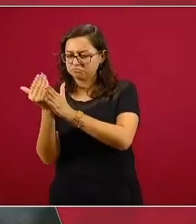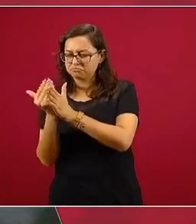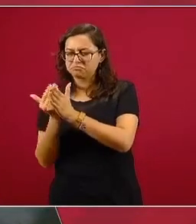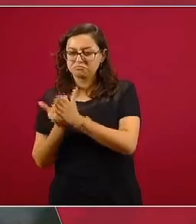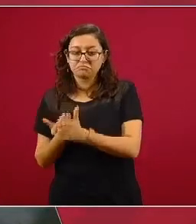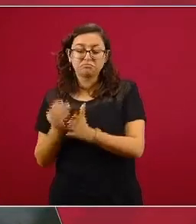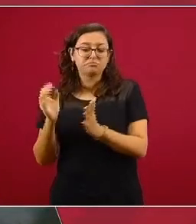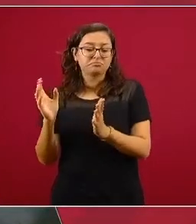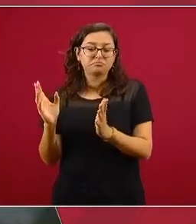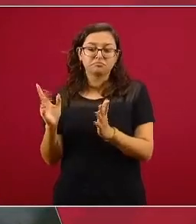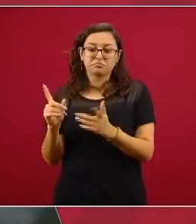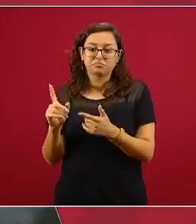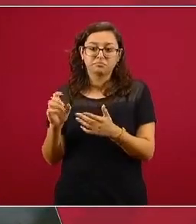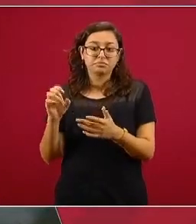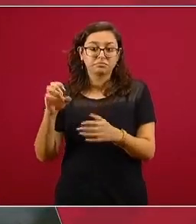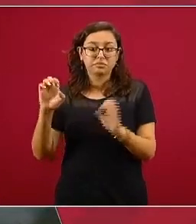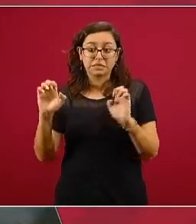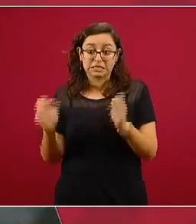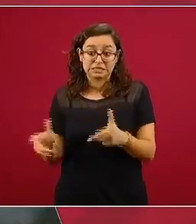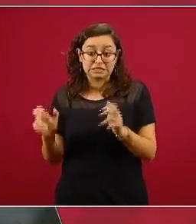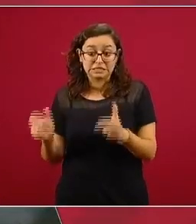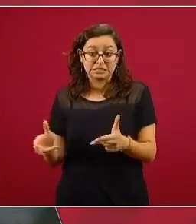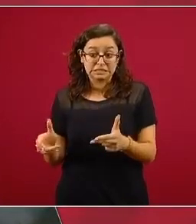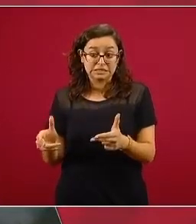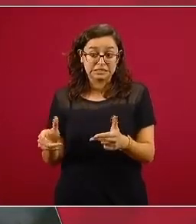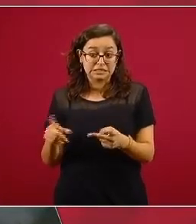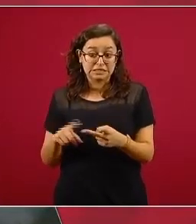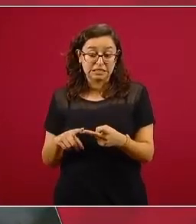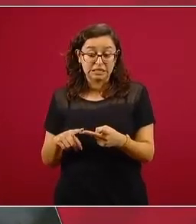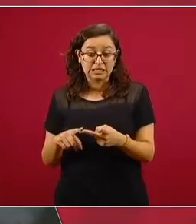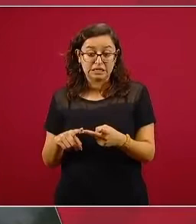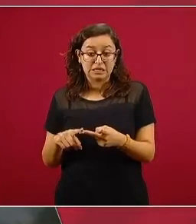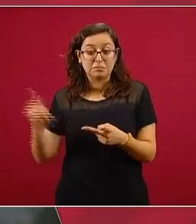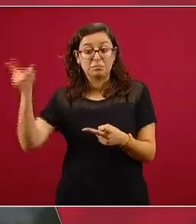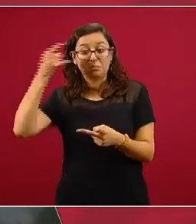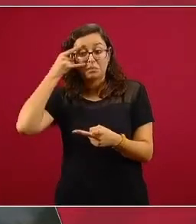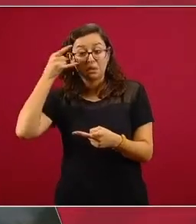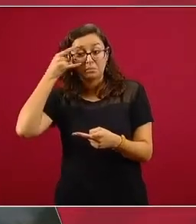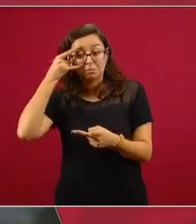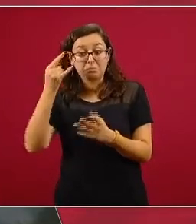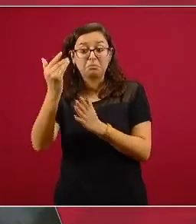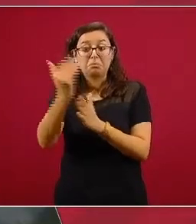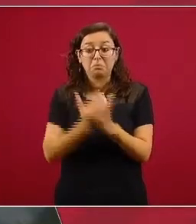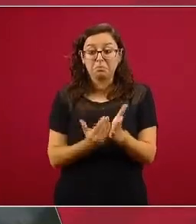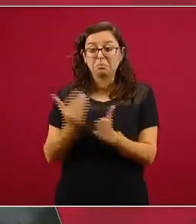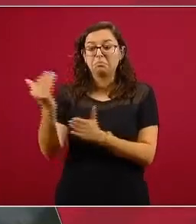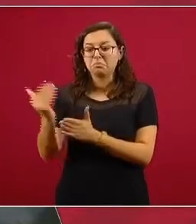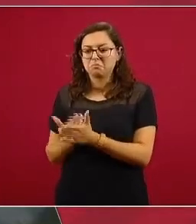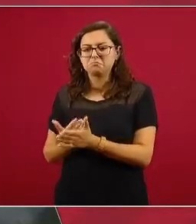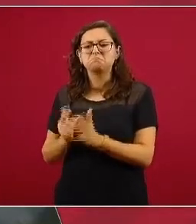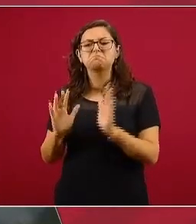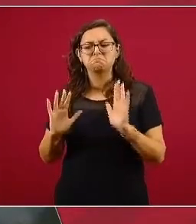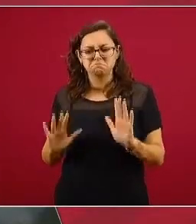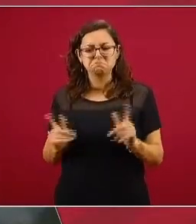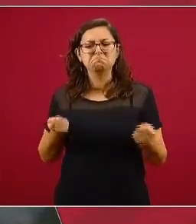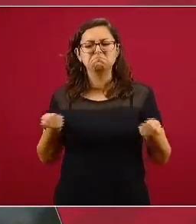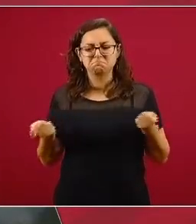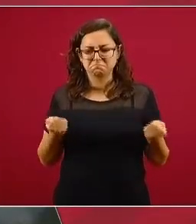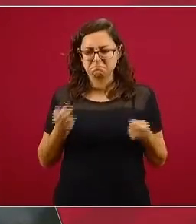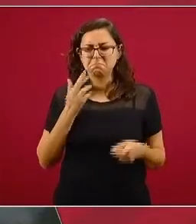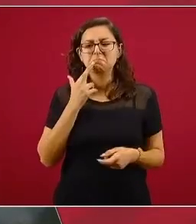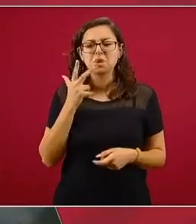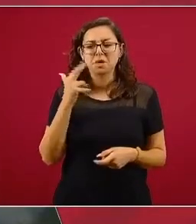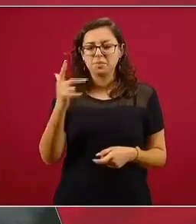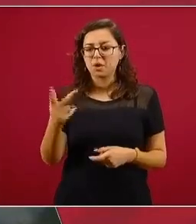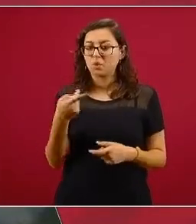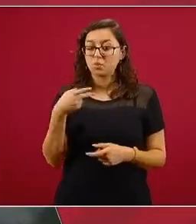ejemplo es Chiapas y otro es Campeche, posiblemente tienen un mayor margen de maniobra, pero todavía no hay